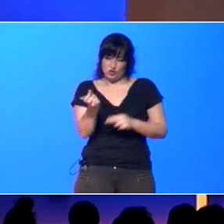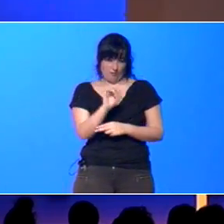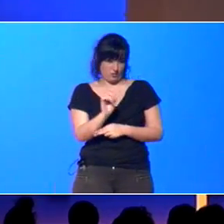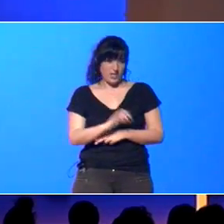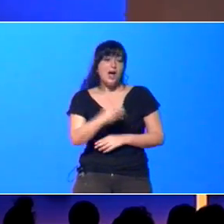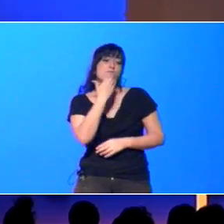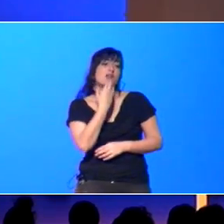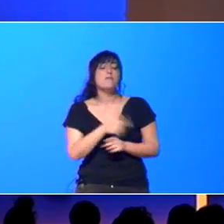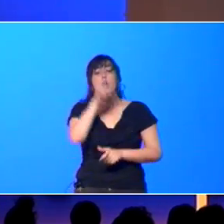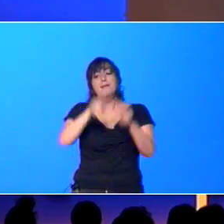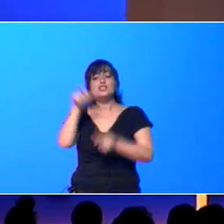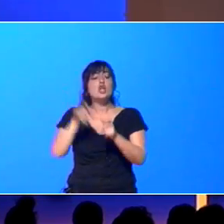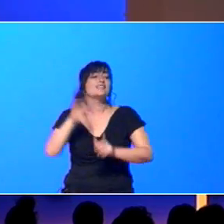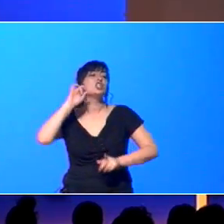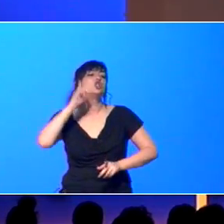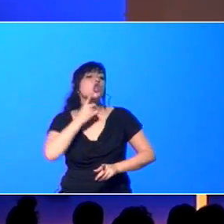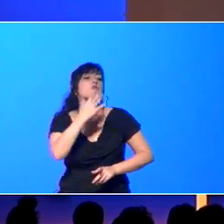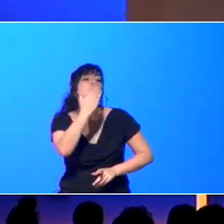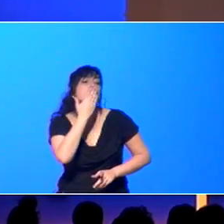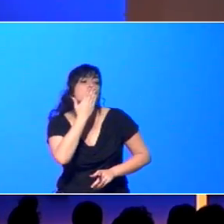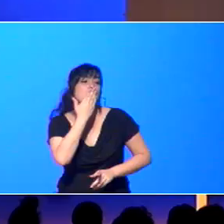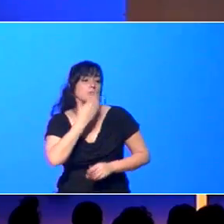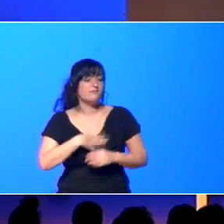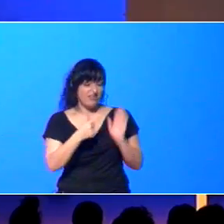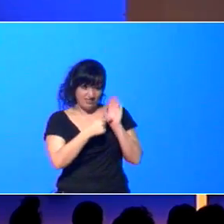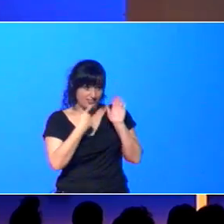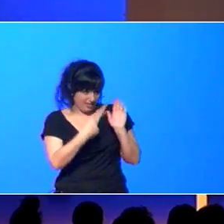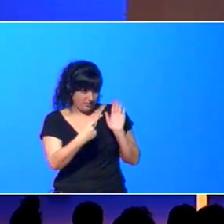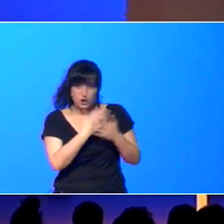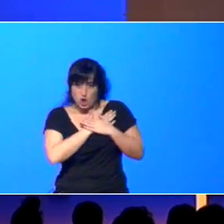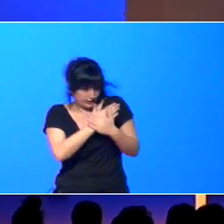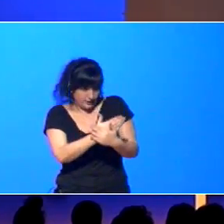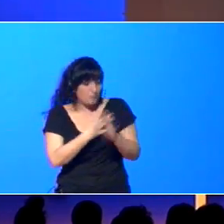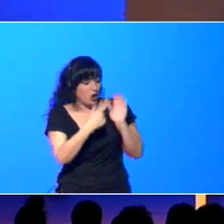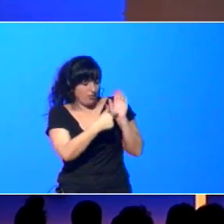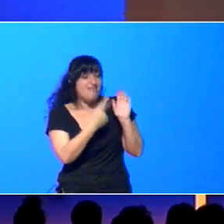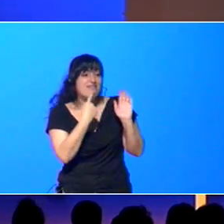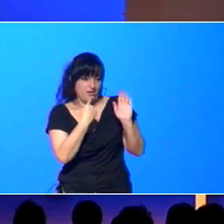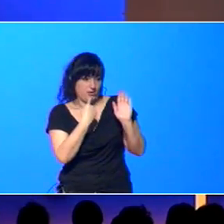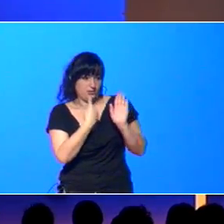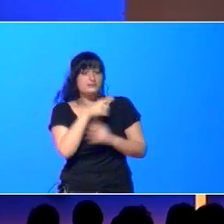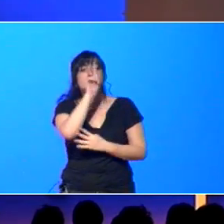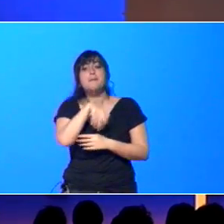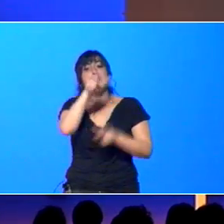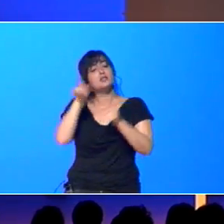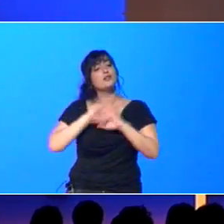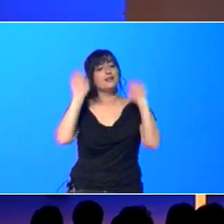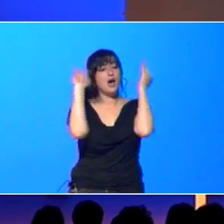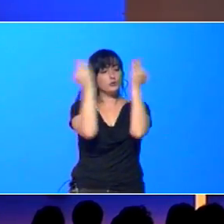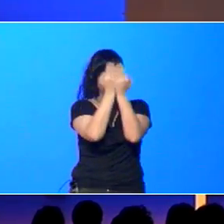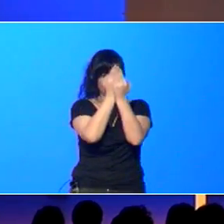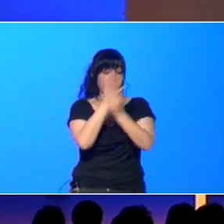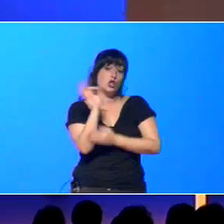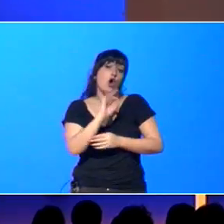sordomudez, lo siento por el término, es lo que pone, sordomudez. Personas que tienen autismo, personas con trastornos del espectro autismo, diría